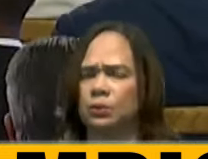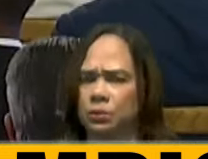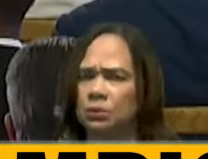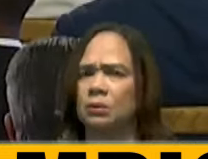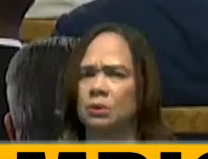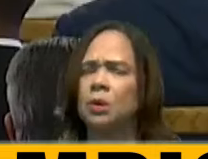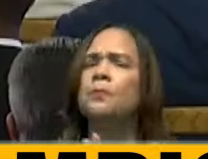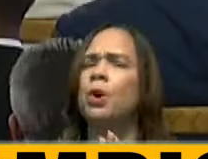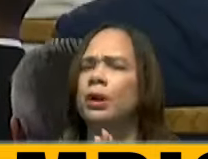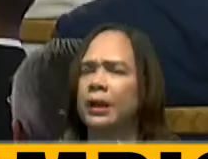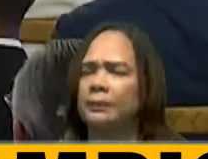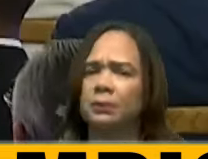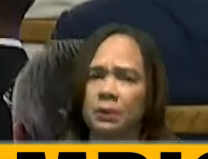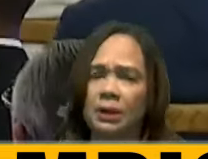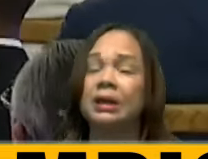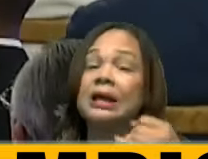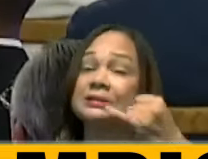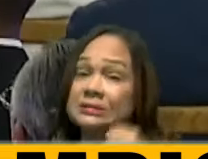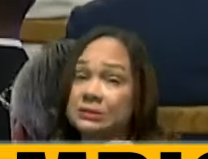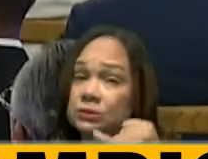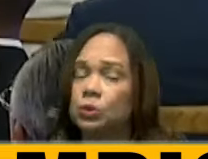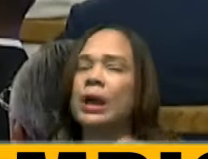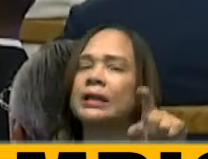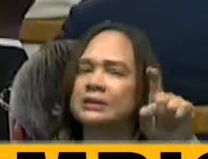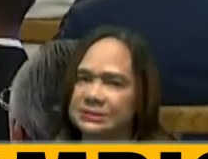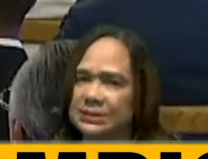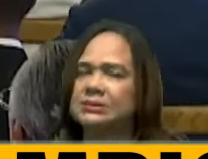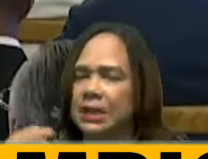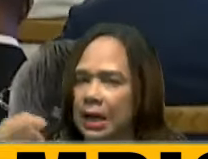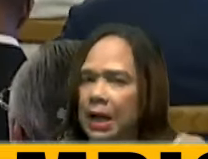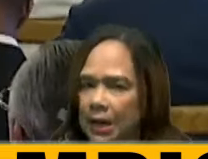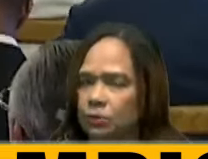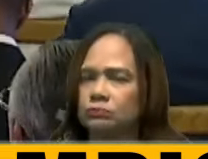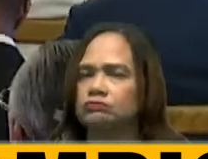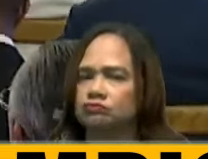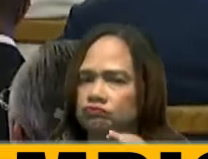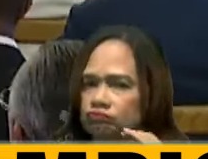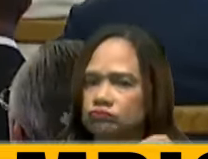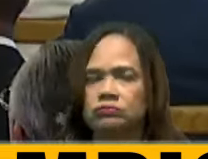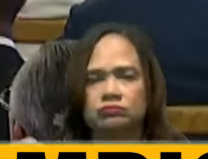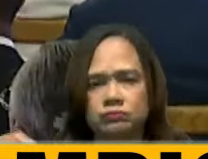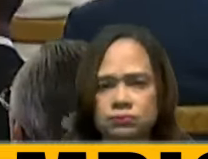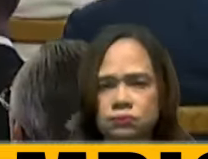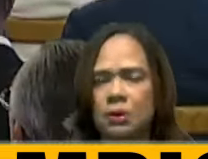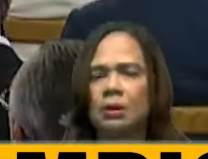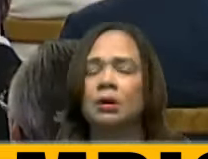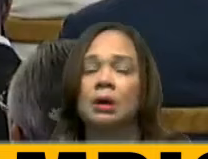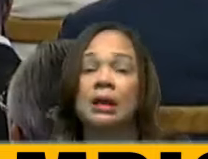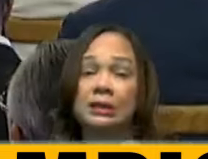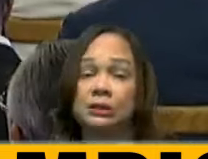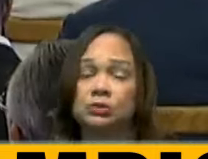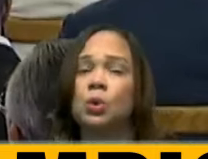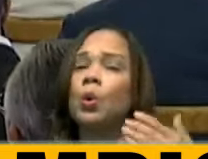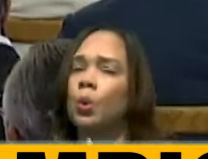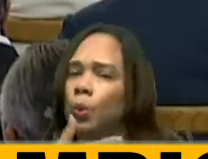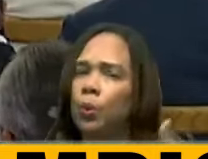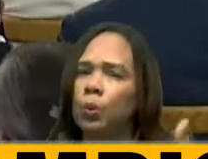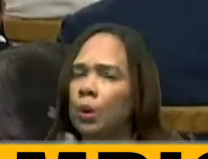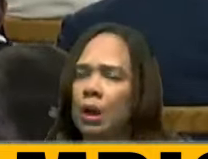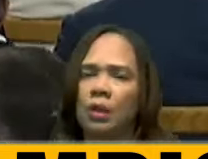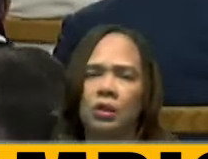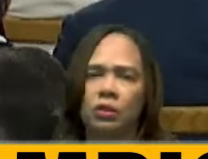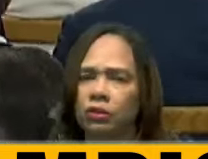eh obviamente las instituciones requieren de vehículos eh los vehículos a medida que pasa el tiempo se